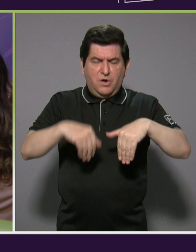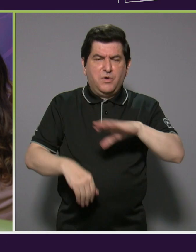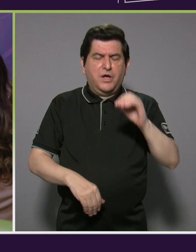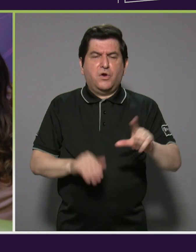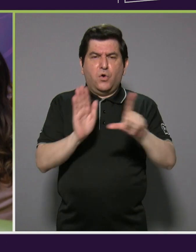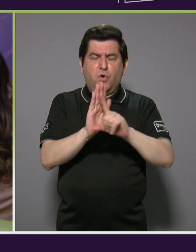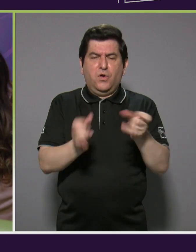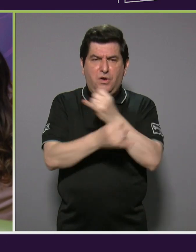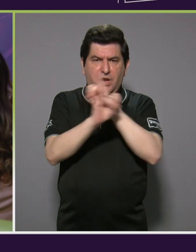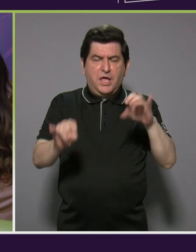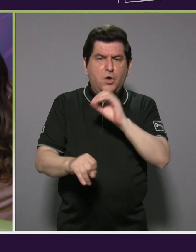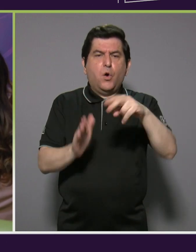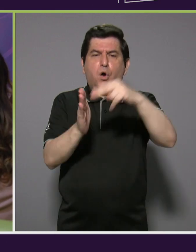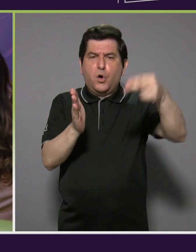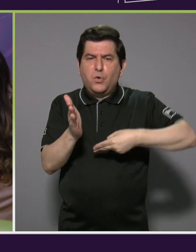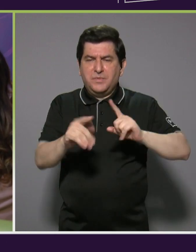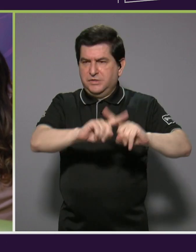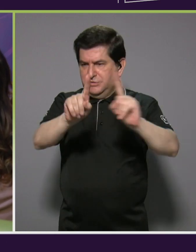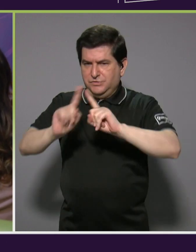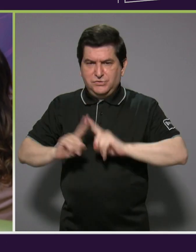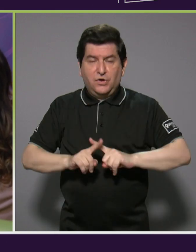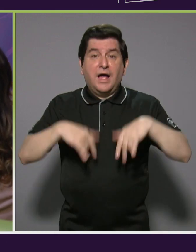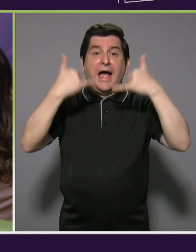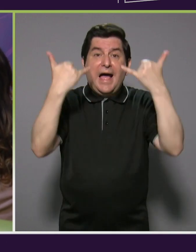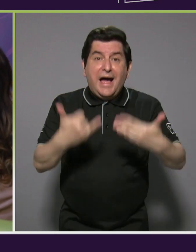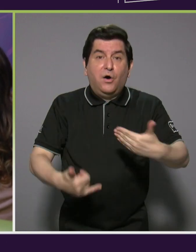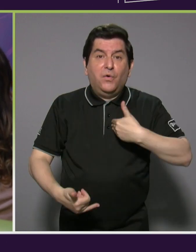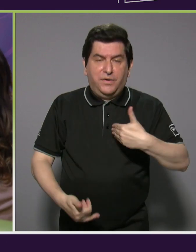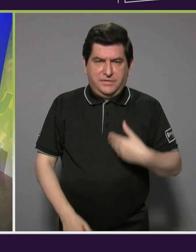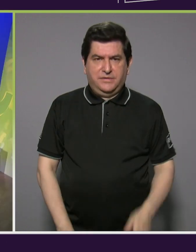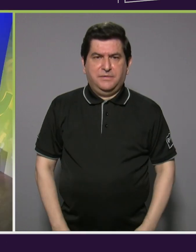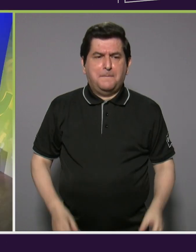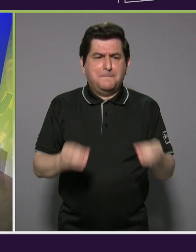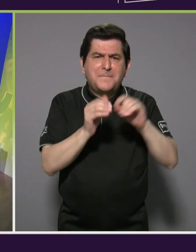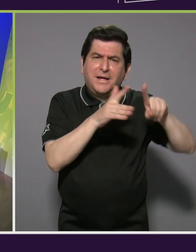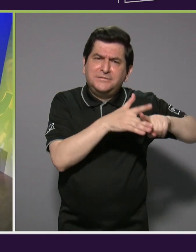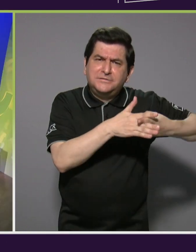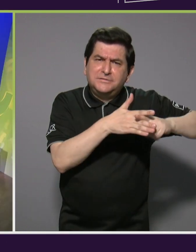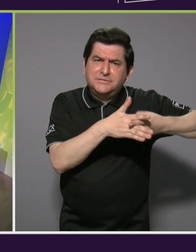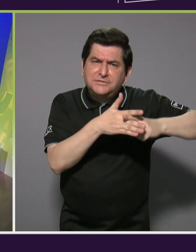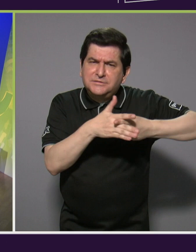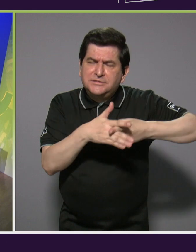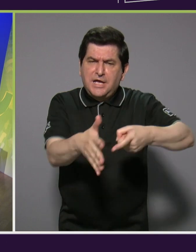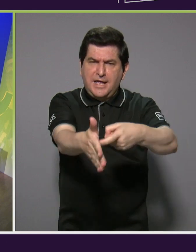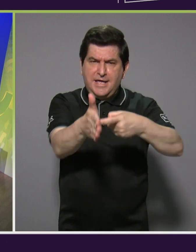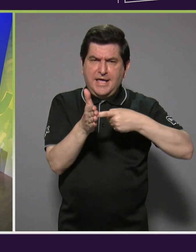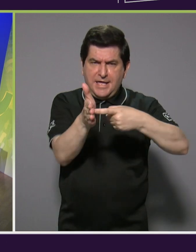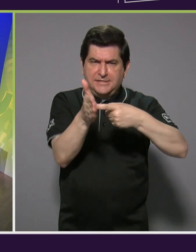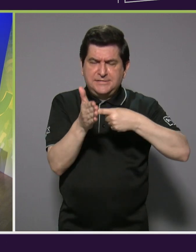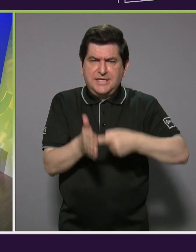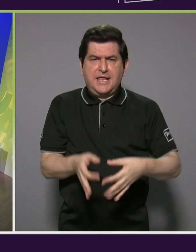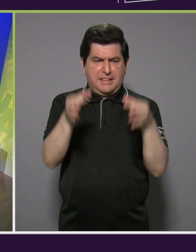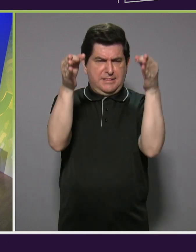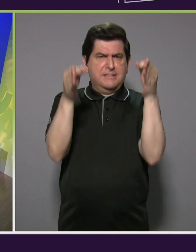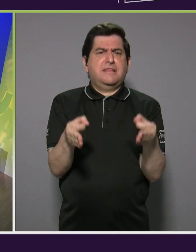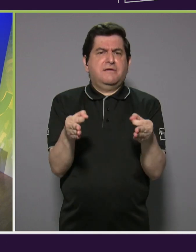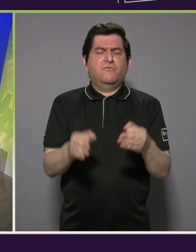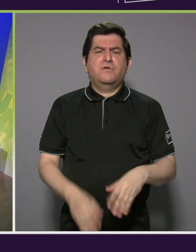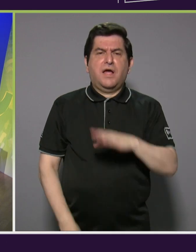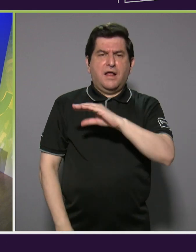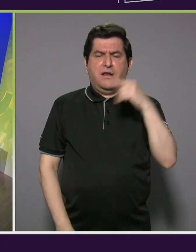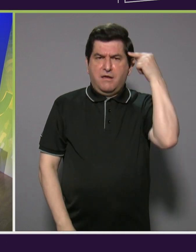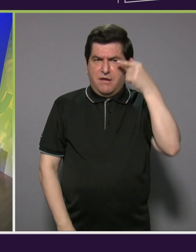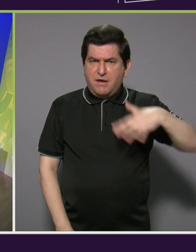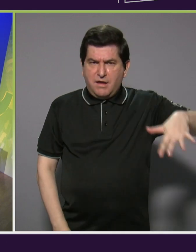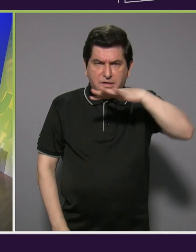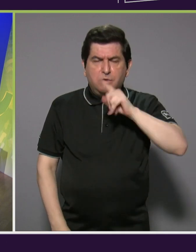no existían las convenciones. Ahora tenemos un poco de más instrumentos para exigir ante los tribunales y exigirle al Estado